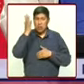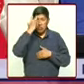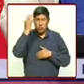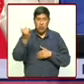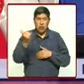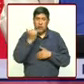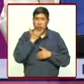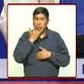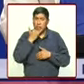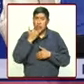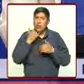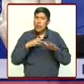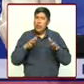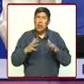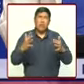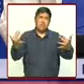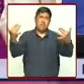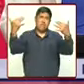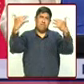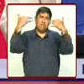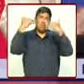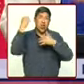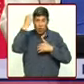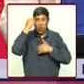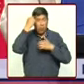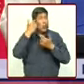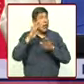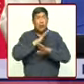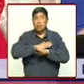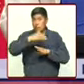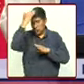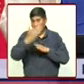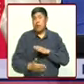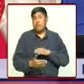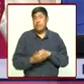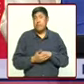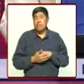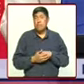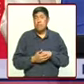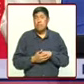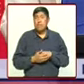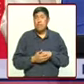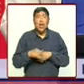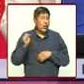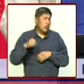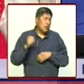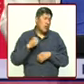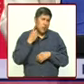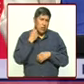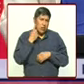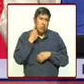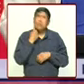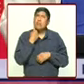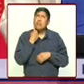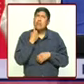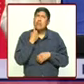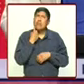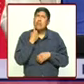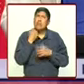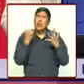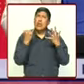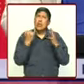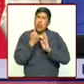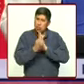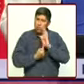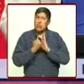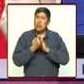la amenaza, por lo menos la alerta que ha dado el gobierno ya ha pasado, ¿verdad? Sí, hace por lo menos unas